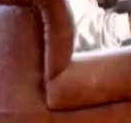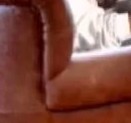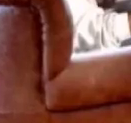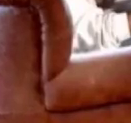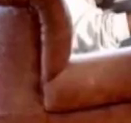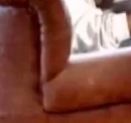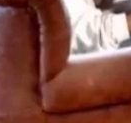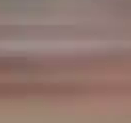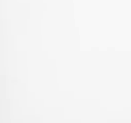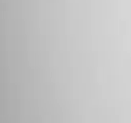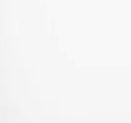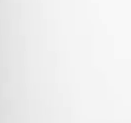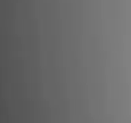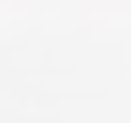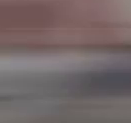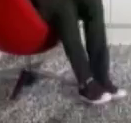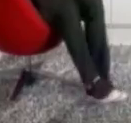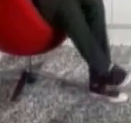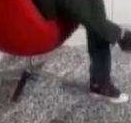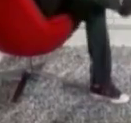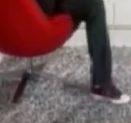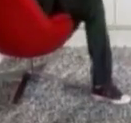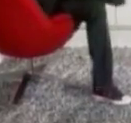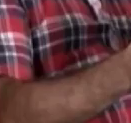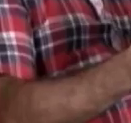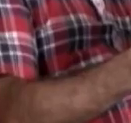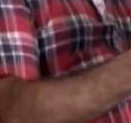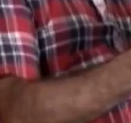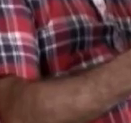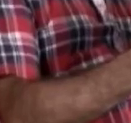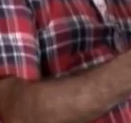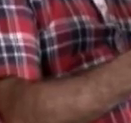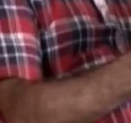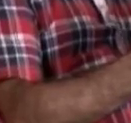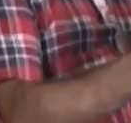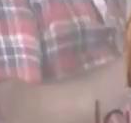noticia en parte de la historia. Por eso hoy evolucionamos.